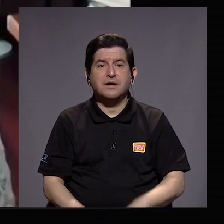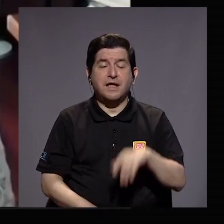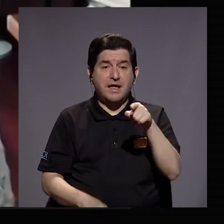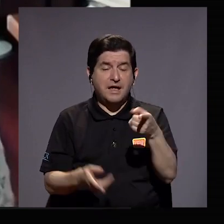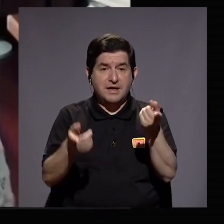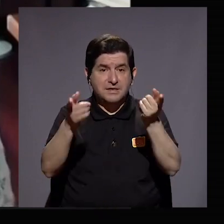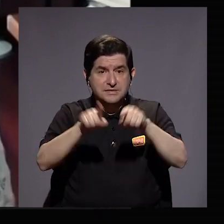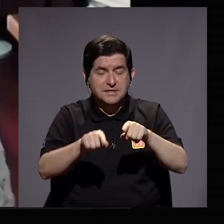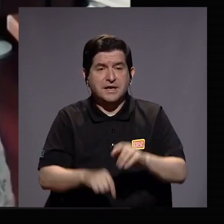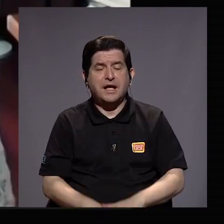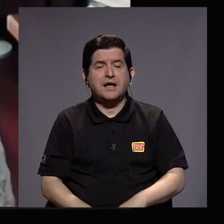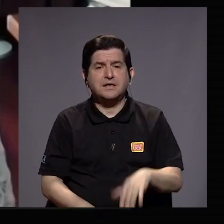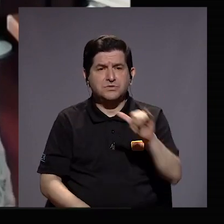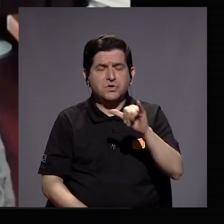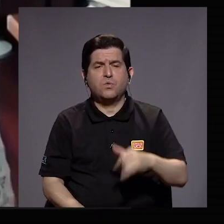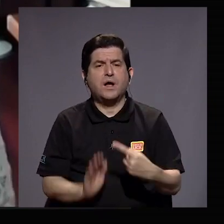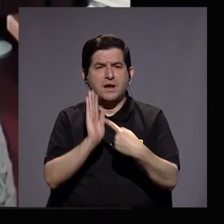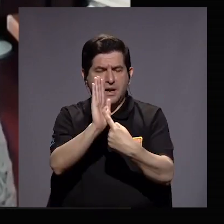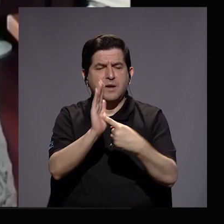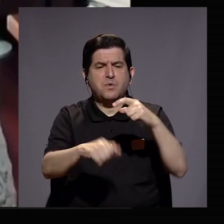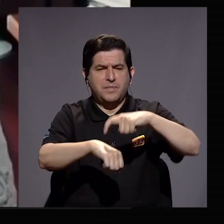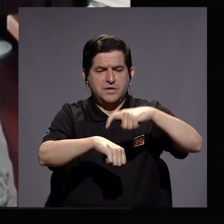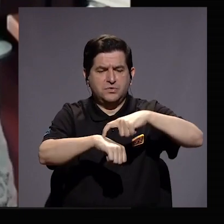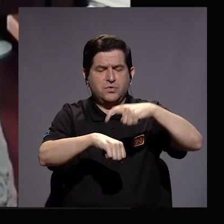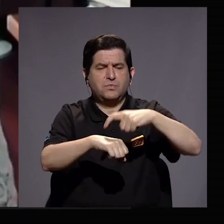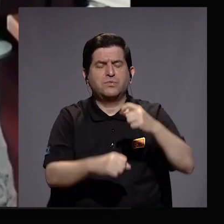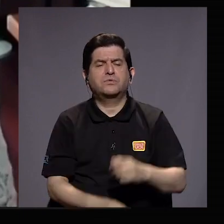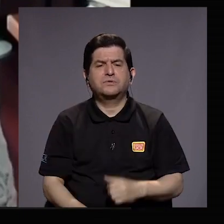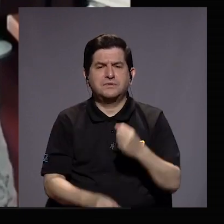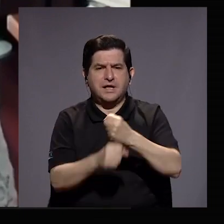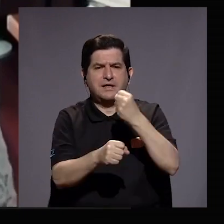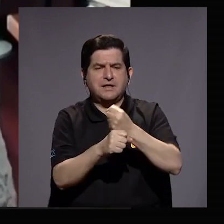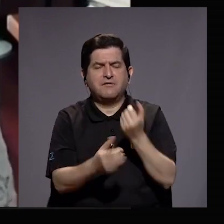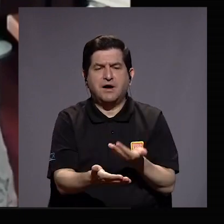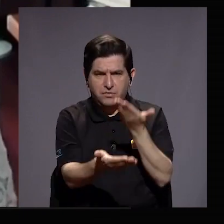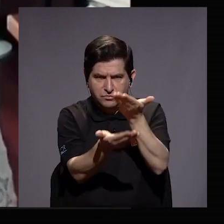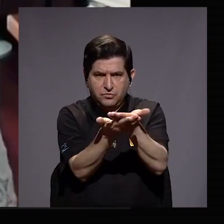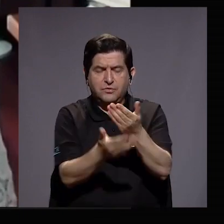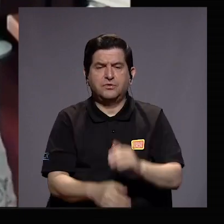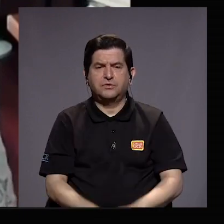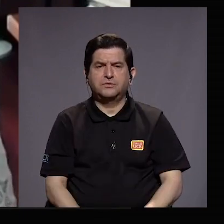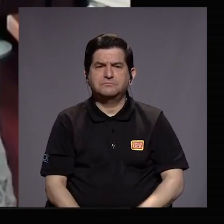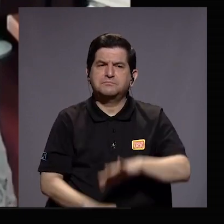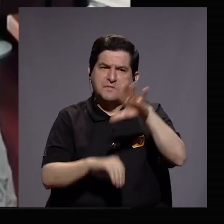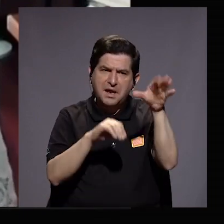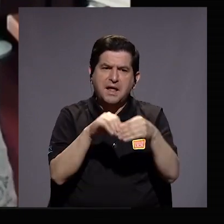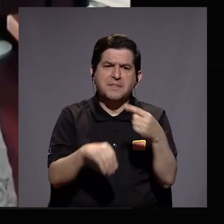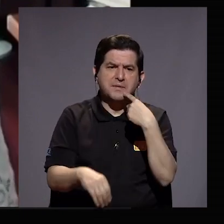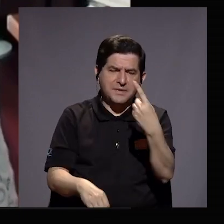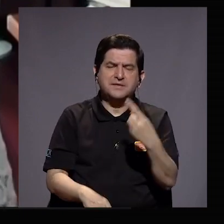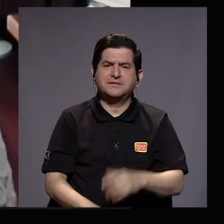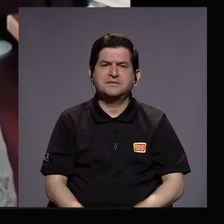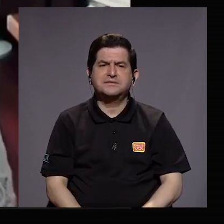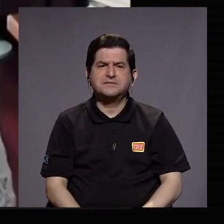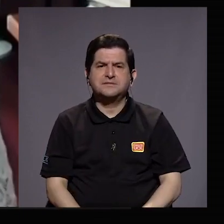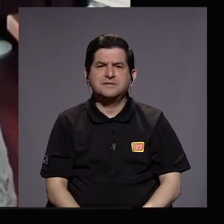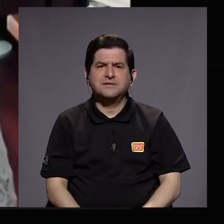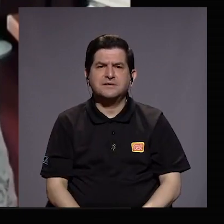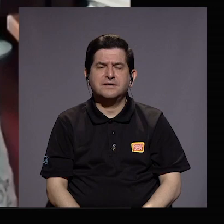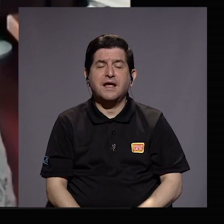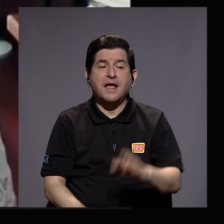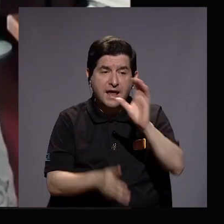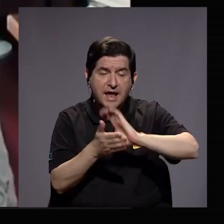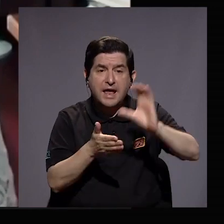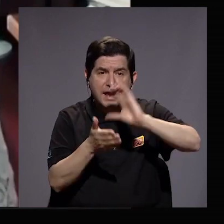buena presentación de sus trabajos. Por lo demás, puedo decir que fue precisamente